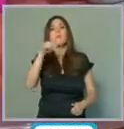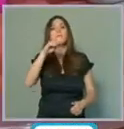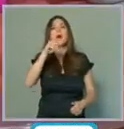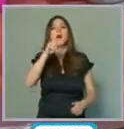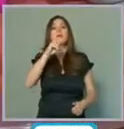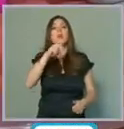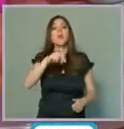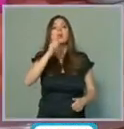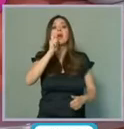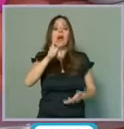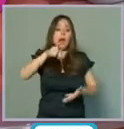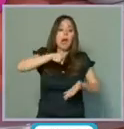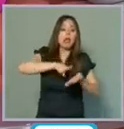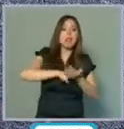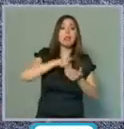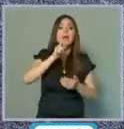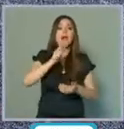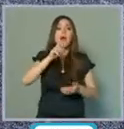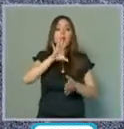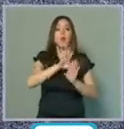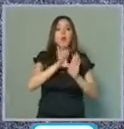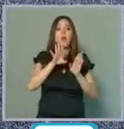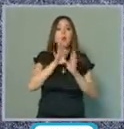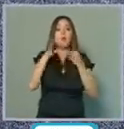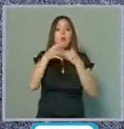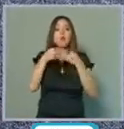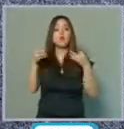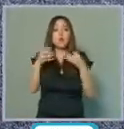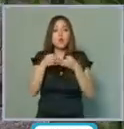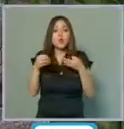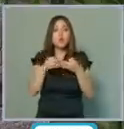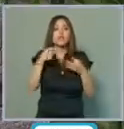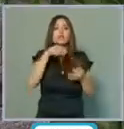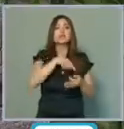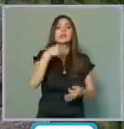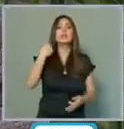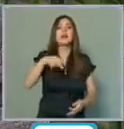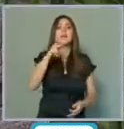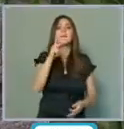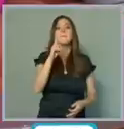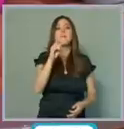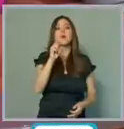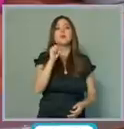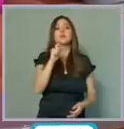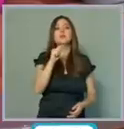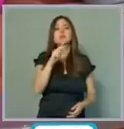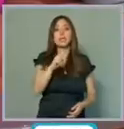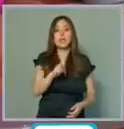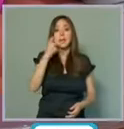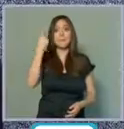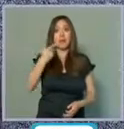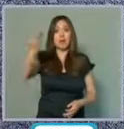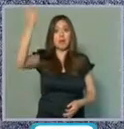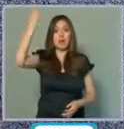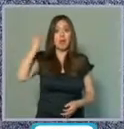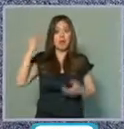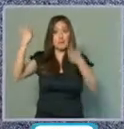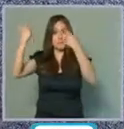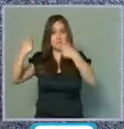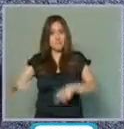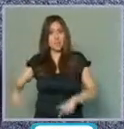rellenaba de frutas, pero es otro tipo de postre. Y la pastelería francesa de ese momento